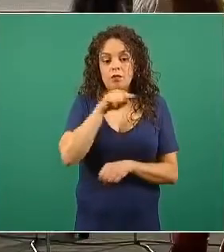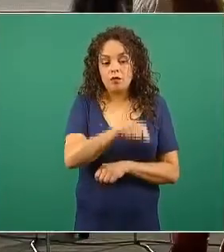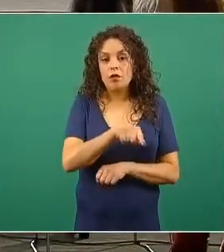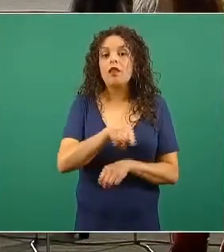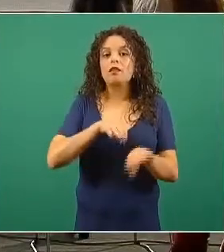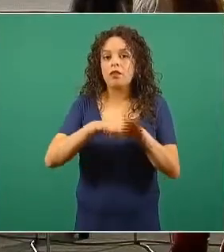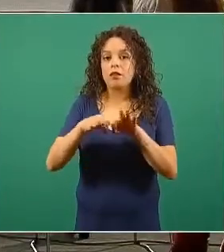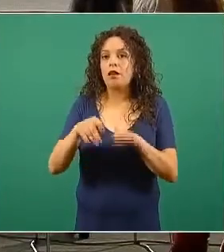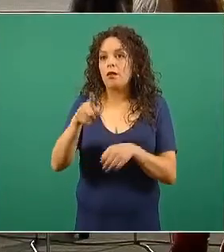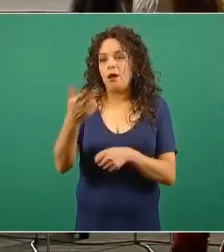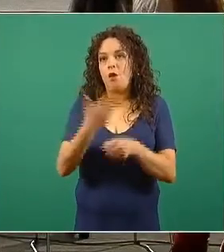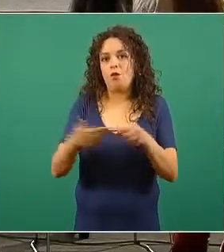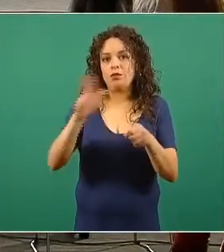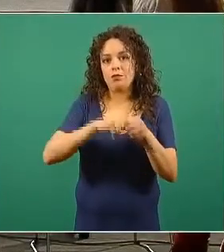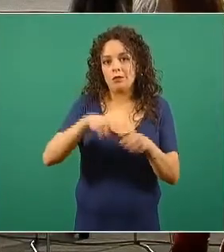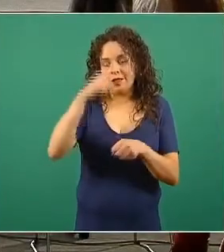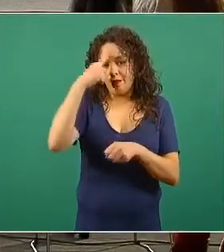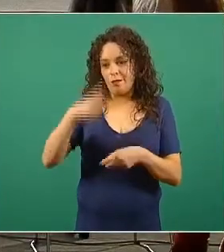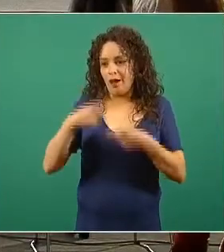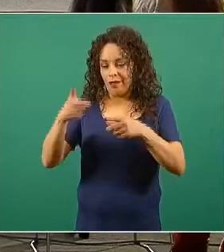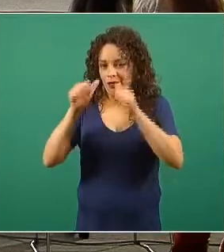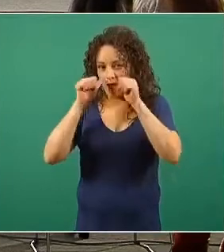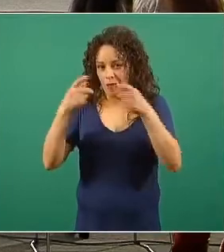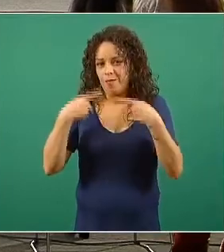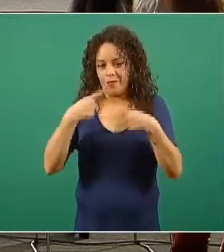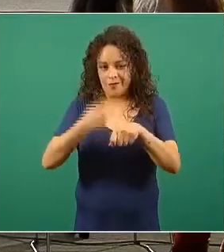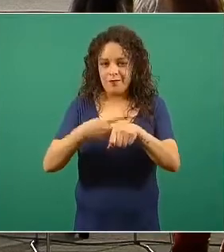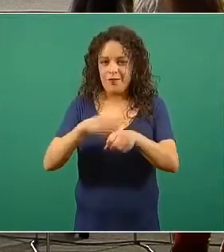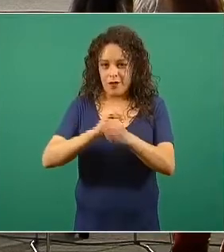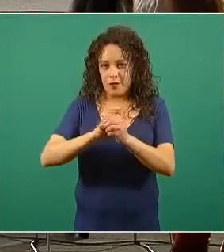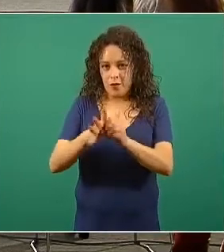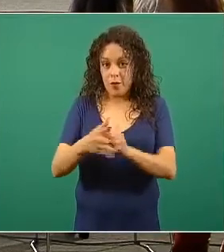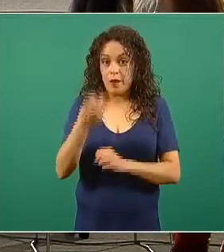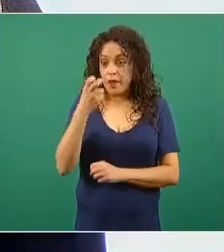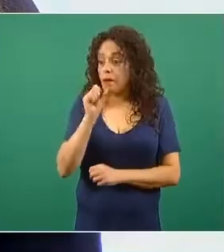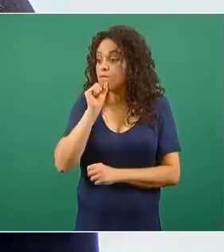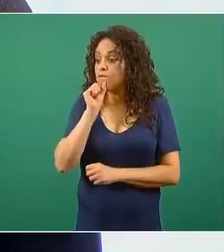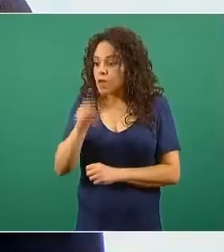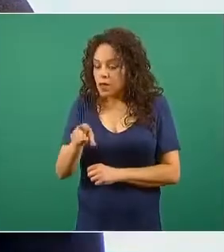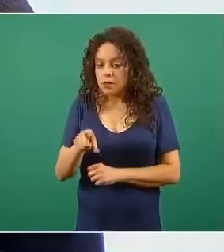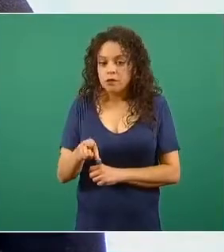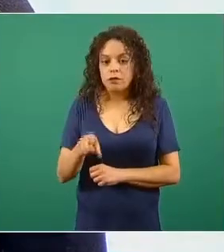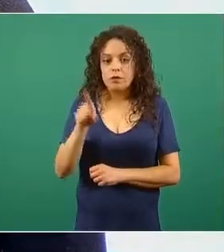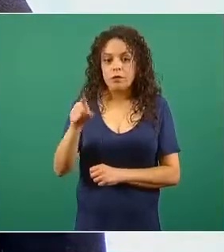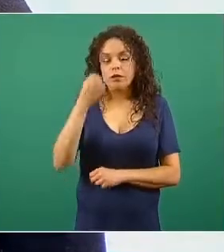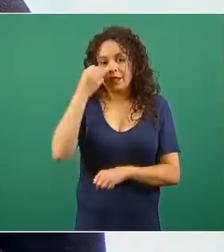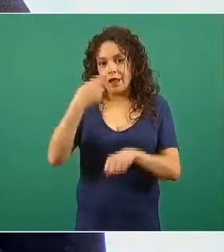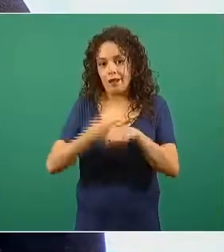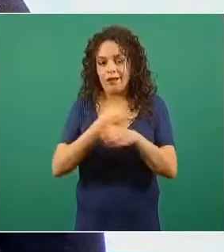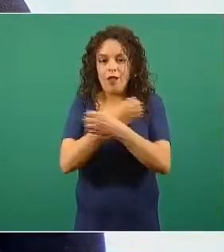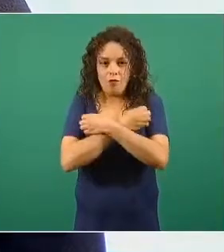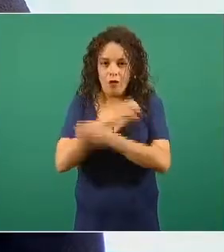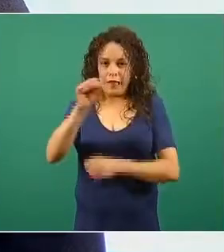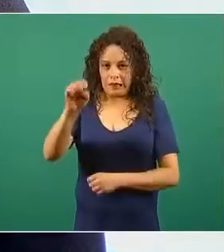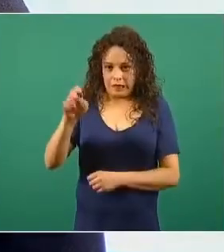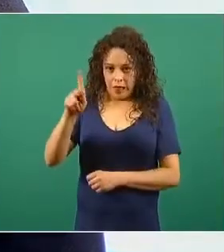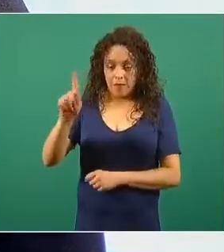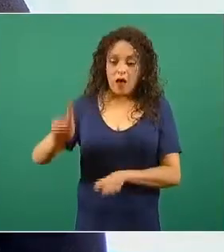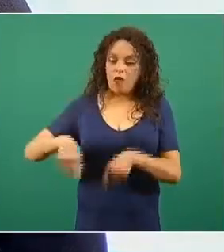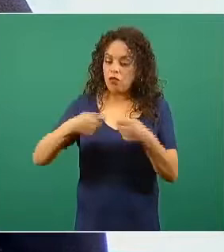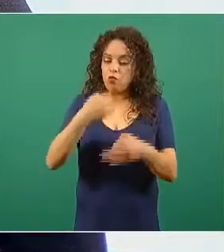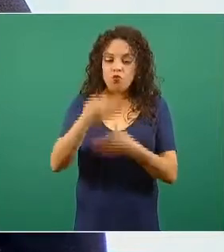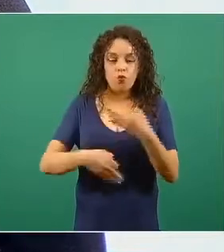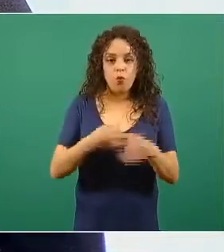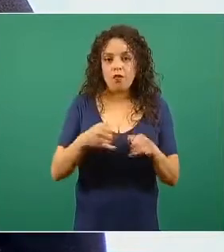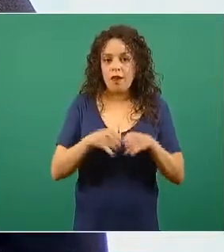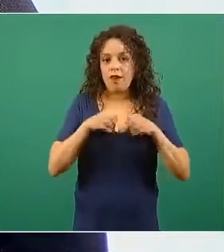COVID. De la misma manera, la Secretaría de Educación fue la que proveyó de toda la información en relación